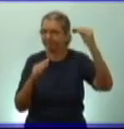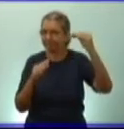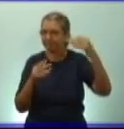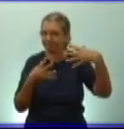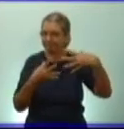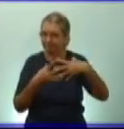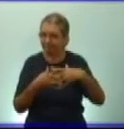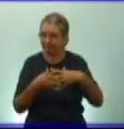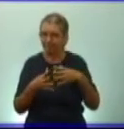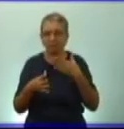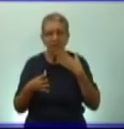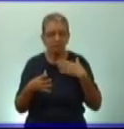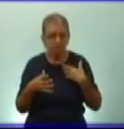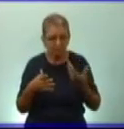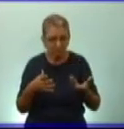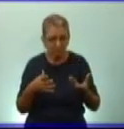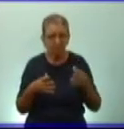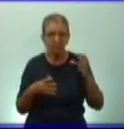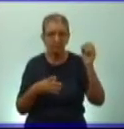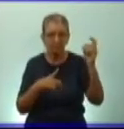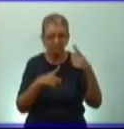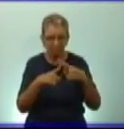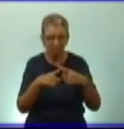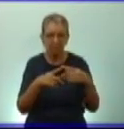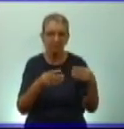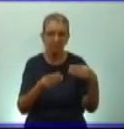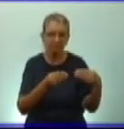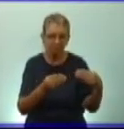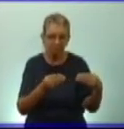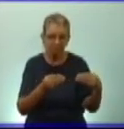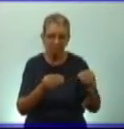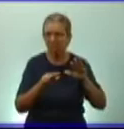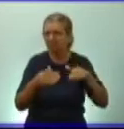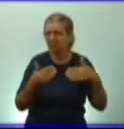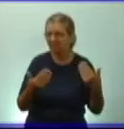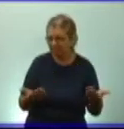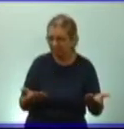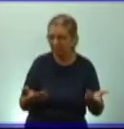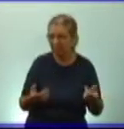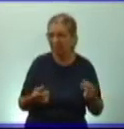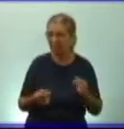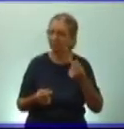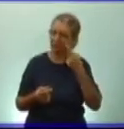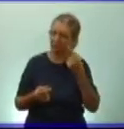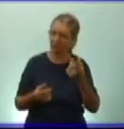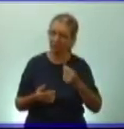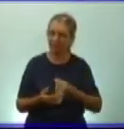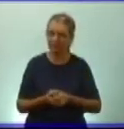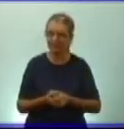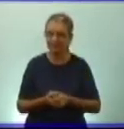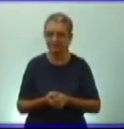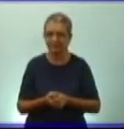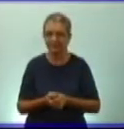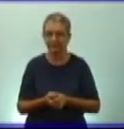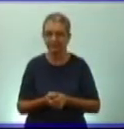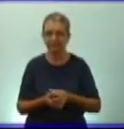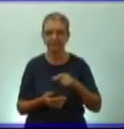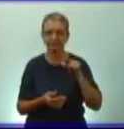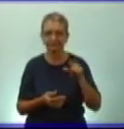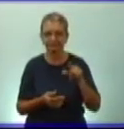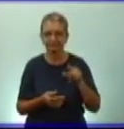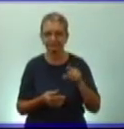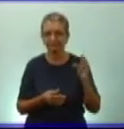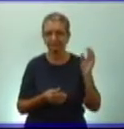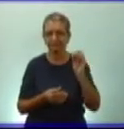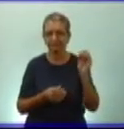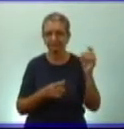lo clasificaron como un óxido metálico. ¿Qué sucede entonces con esta sustancia? Veamos. El